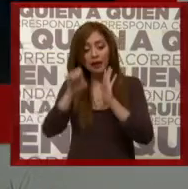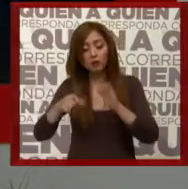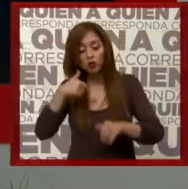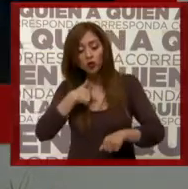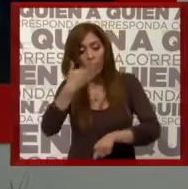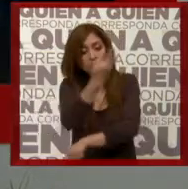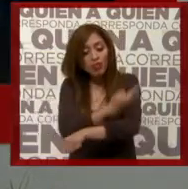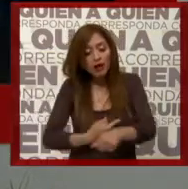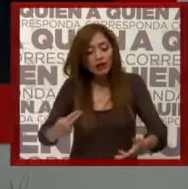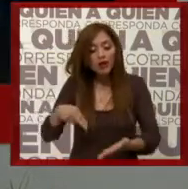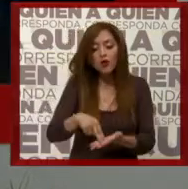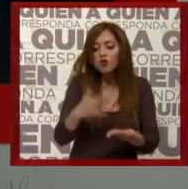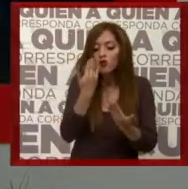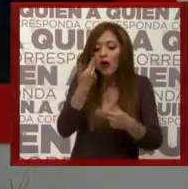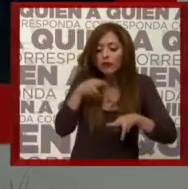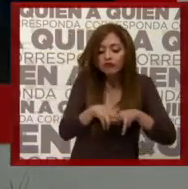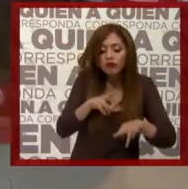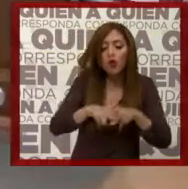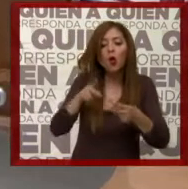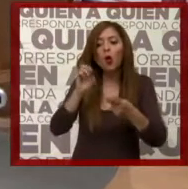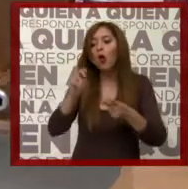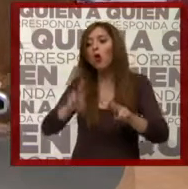banca.